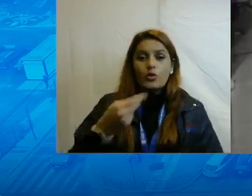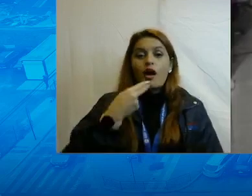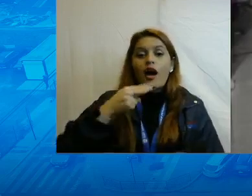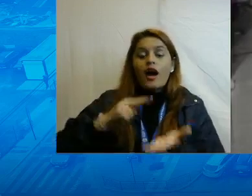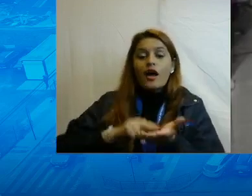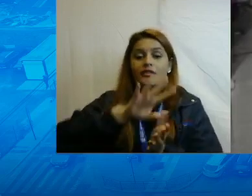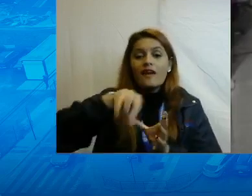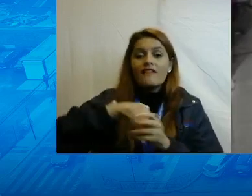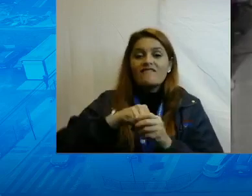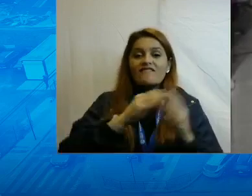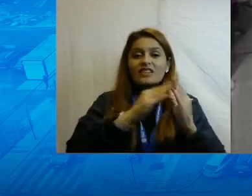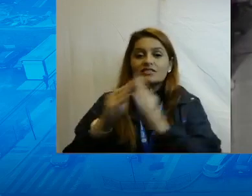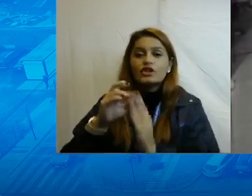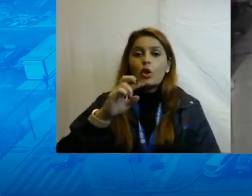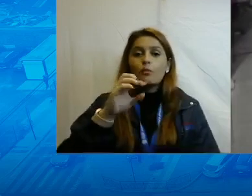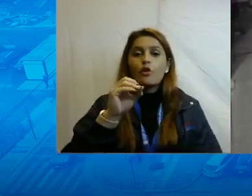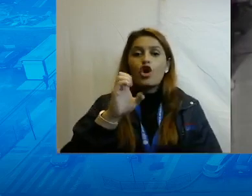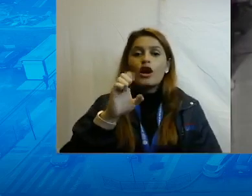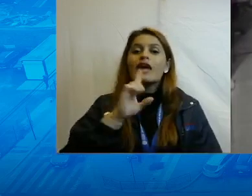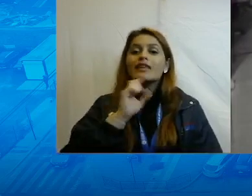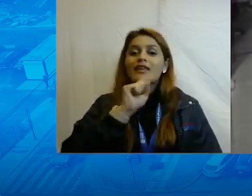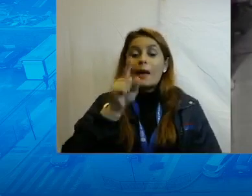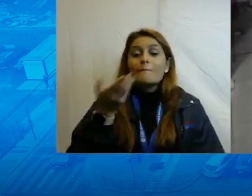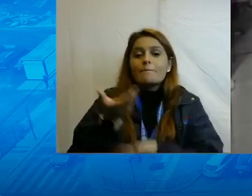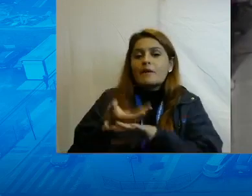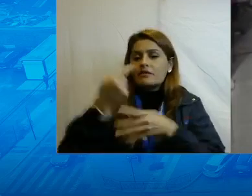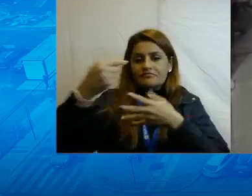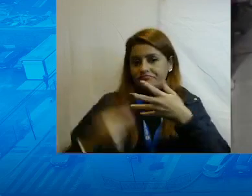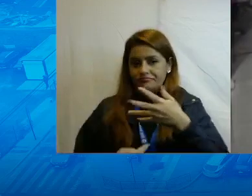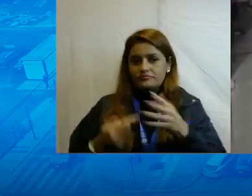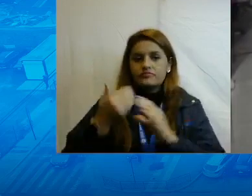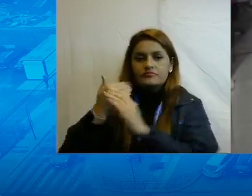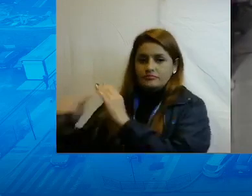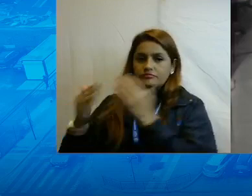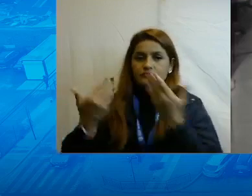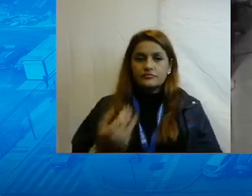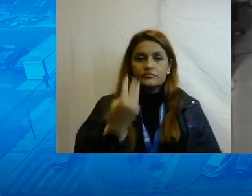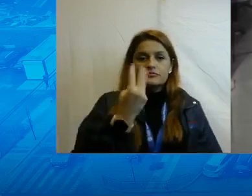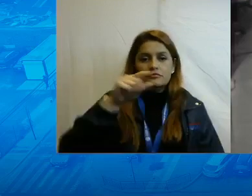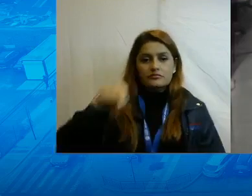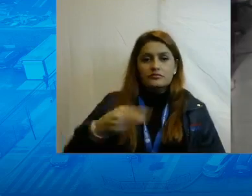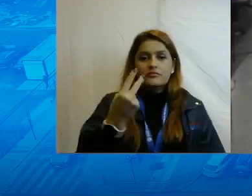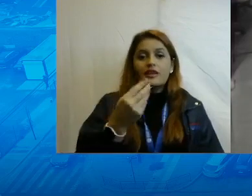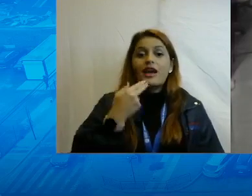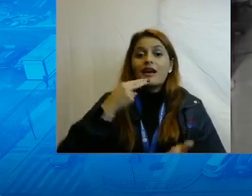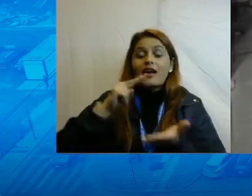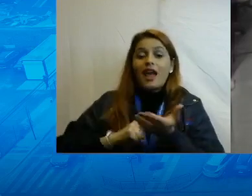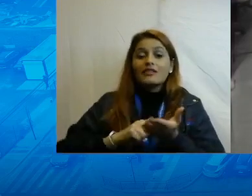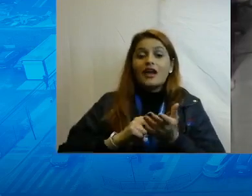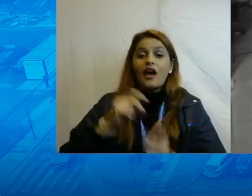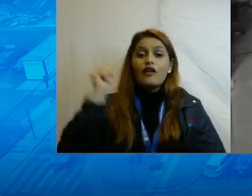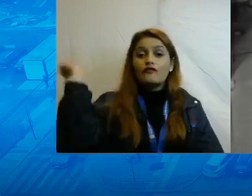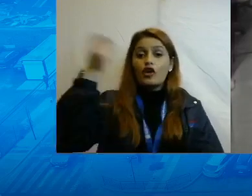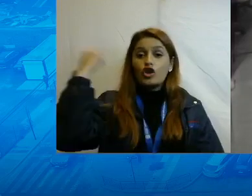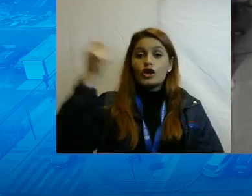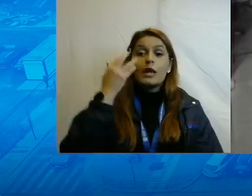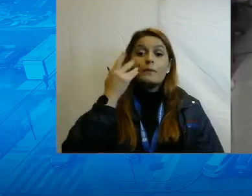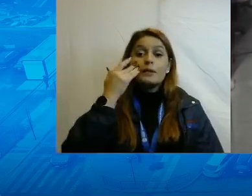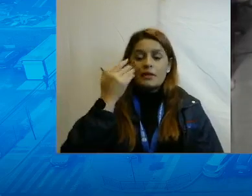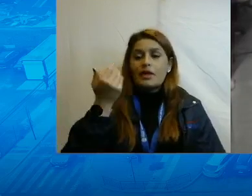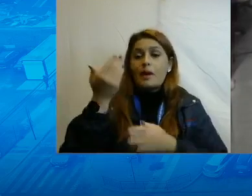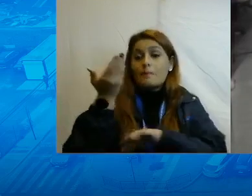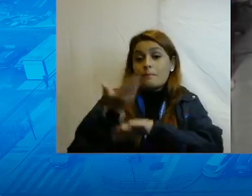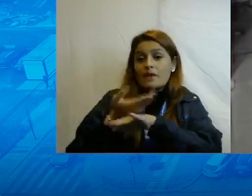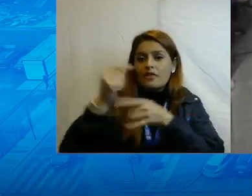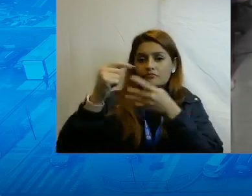3.1, carta de la Junta de Vecinos Vía Los Poetas, solicitudes varias derivadas a la DGA. 3.2, carta de la Agrupación Folcloristas Melipillanos,